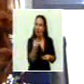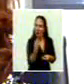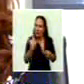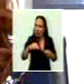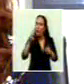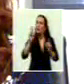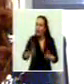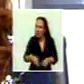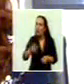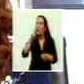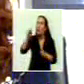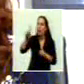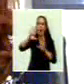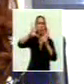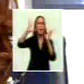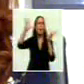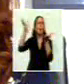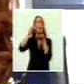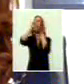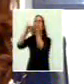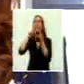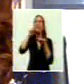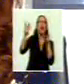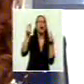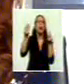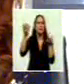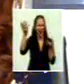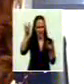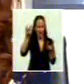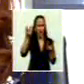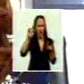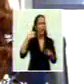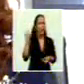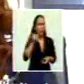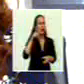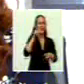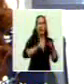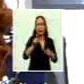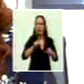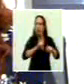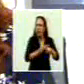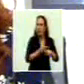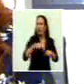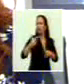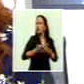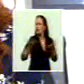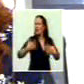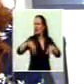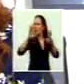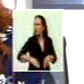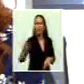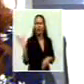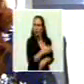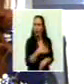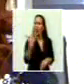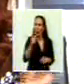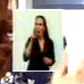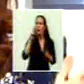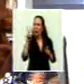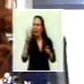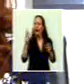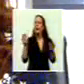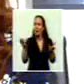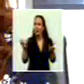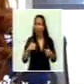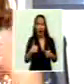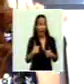pasando en el mundo. Es muy importante que todos los dirigentes y toda la sociedad tengan en cuenta estas cosas. Se